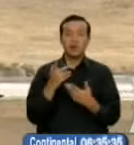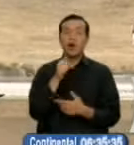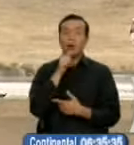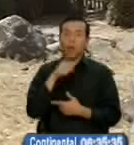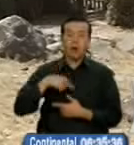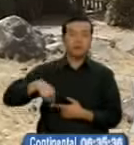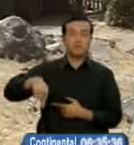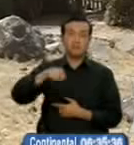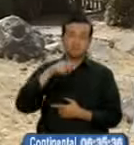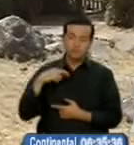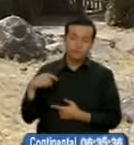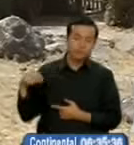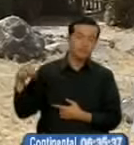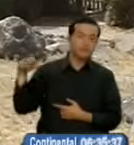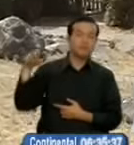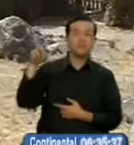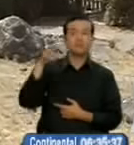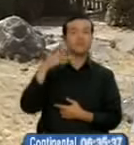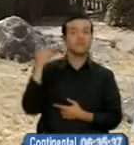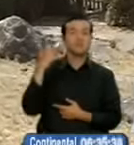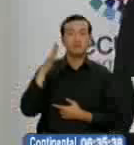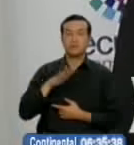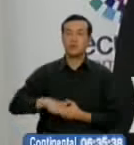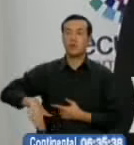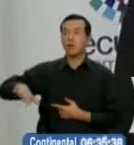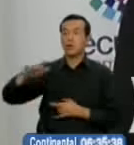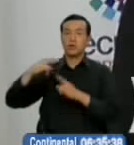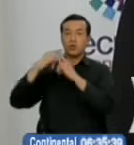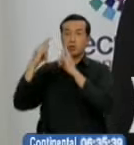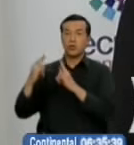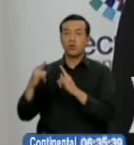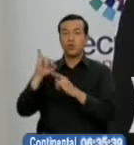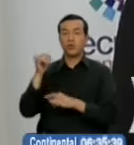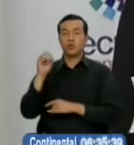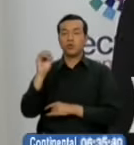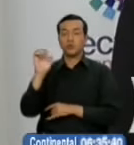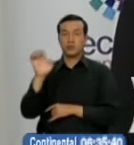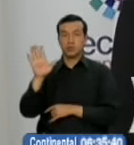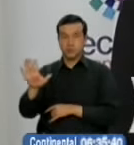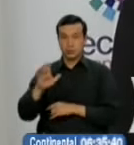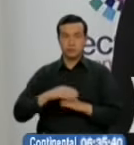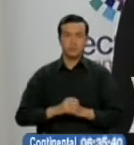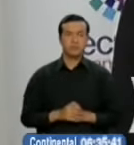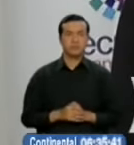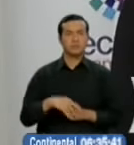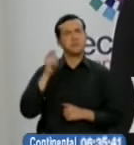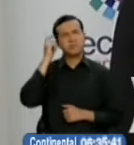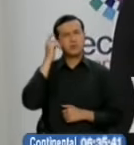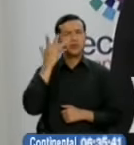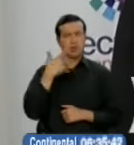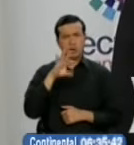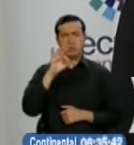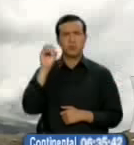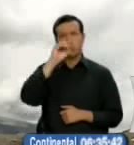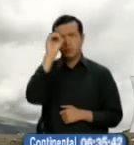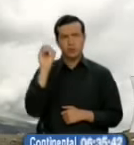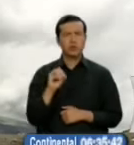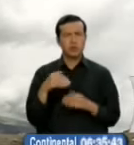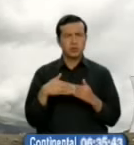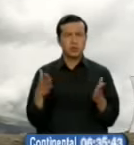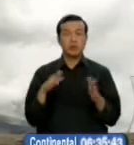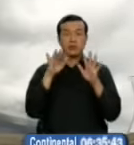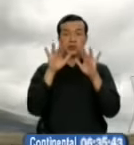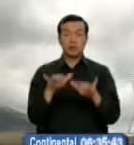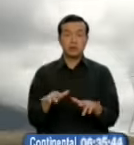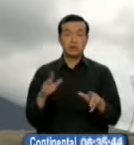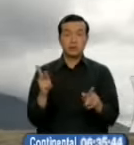Limpio Pungo y visitar el refugio José Rivas. Ahora hay una apertura, digamos que del 90% del parque. La